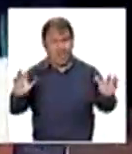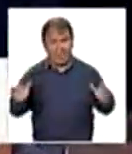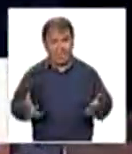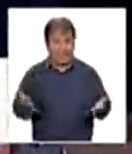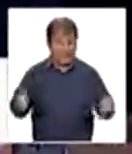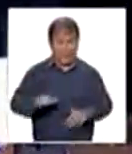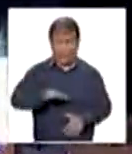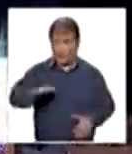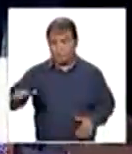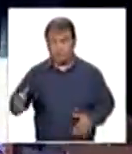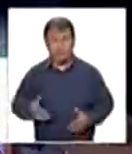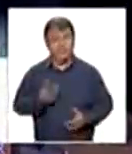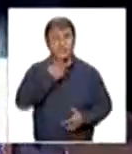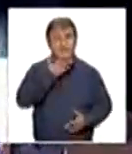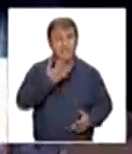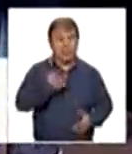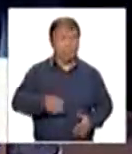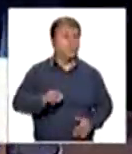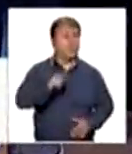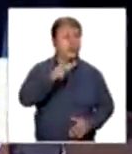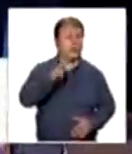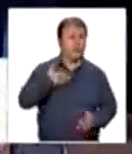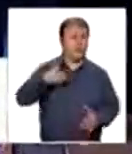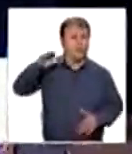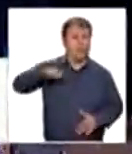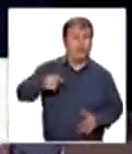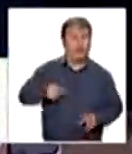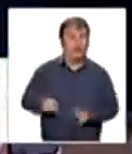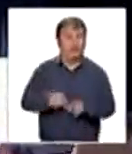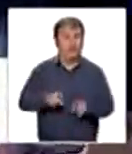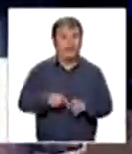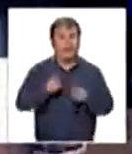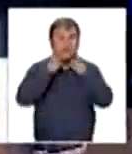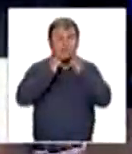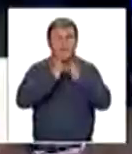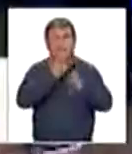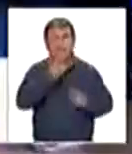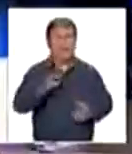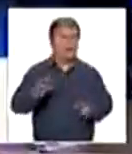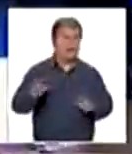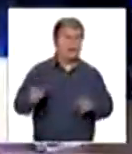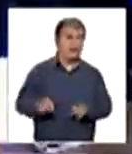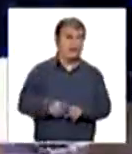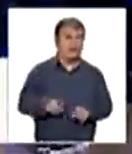Acá los chicos son los protagonistas, ¿o no, Adolfo? Yo soy chico, pero, o sea, lo que pasa es que me he dejado la barba, no me confundan.